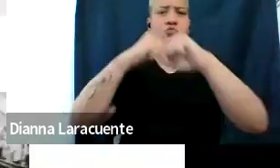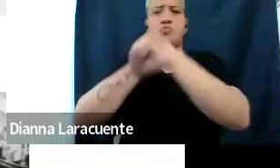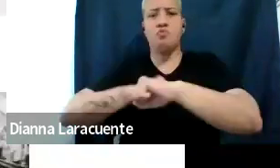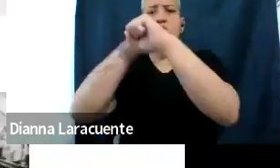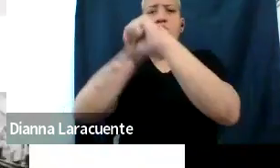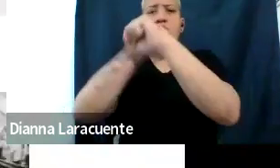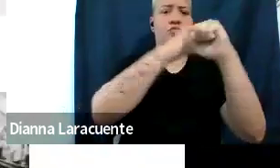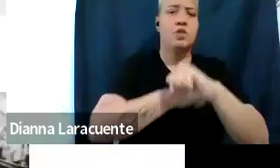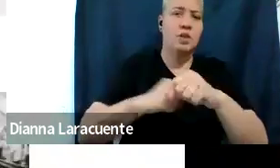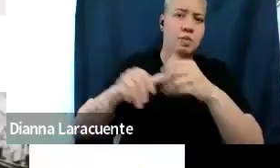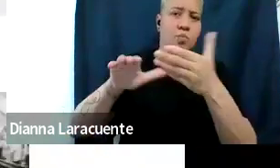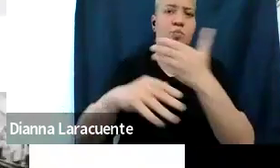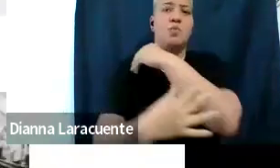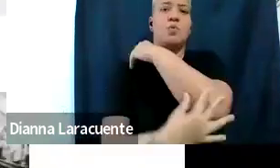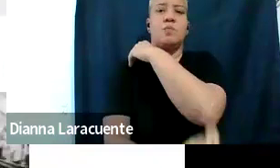luchó, y murió pobre.